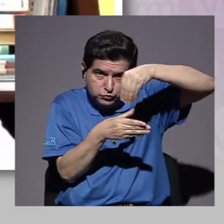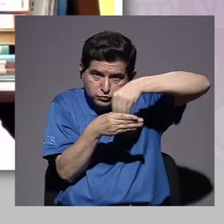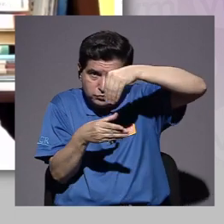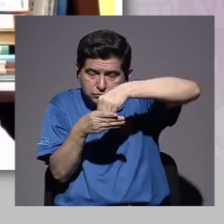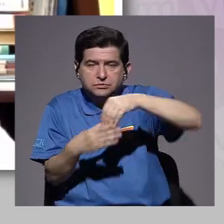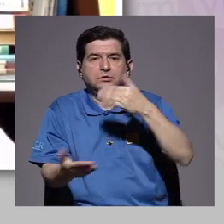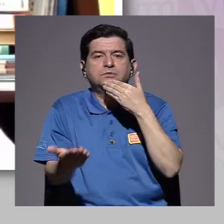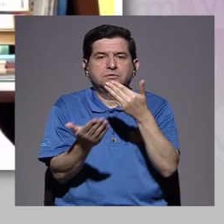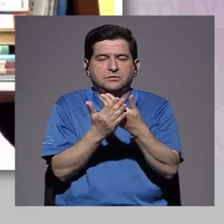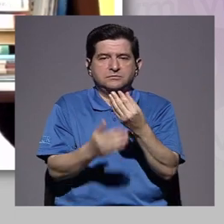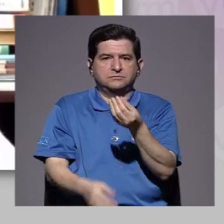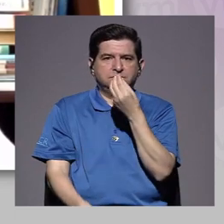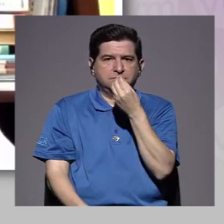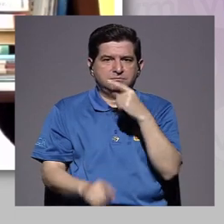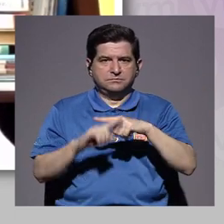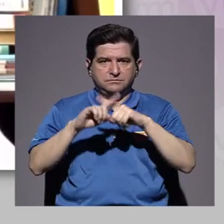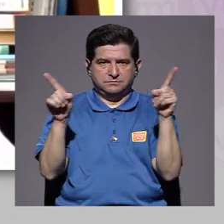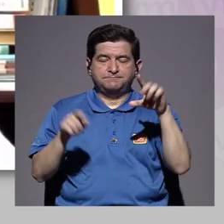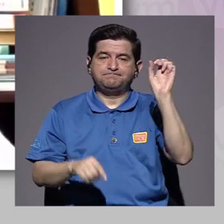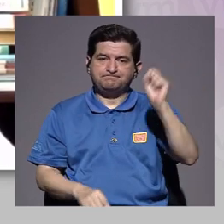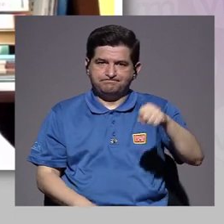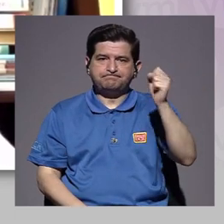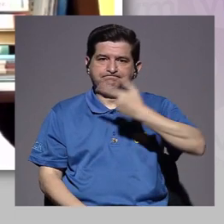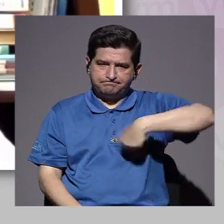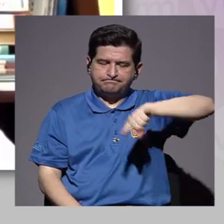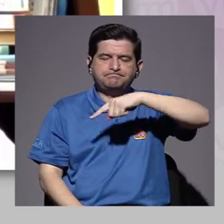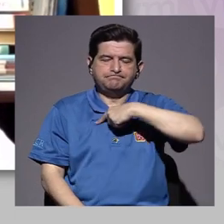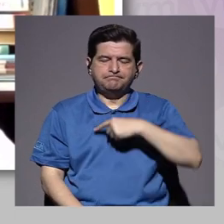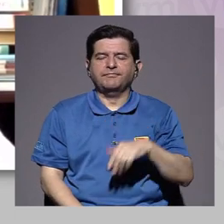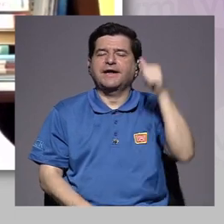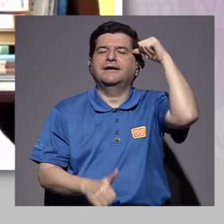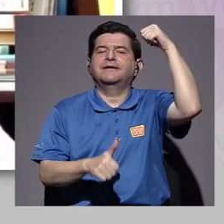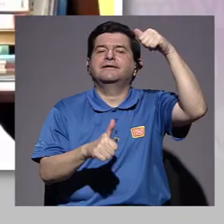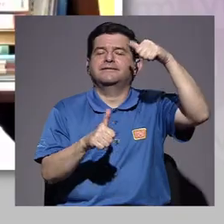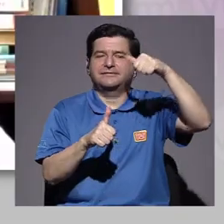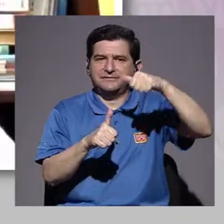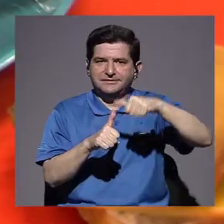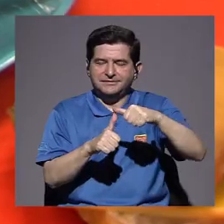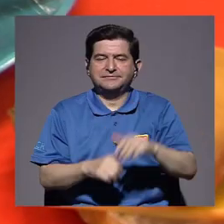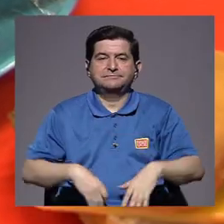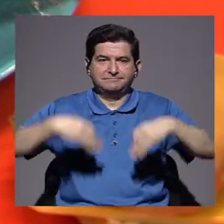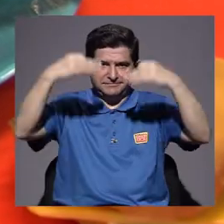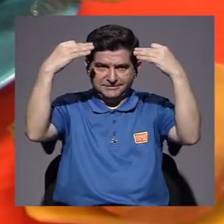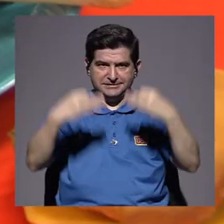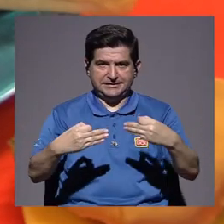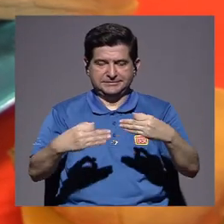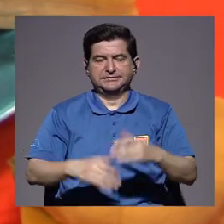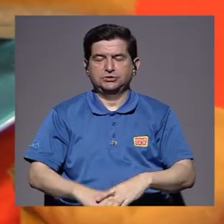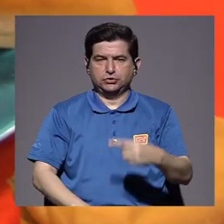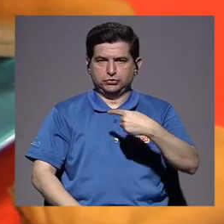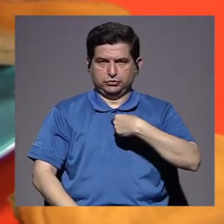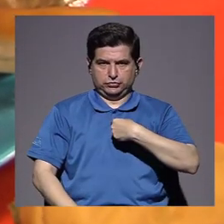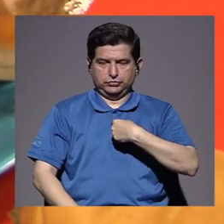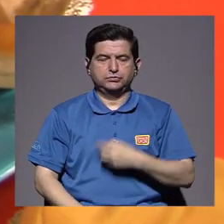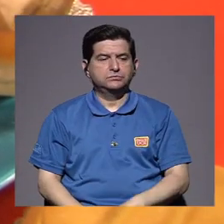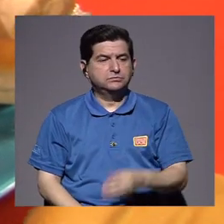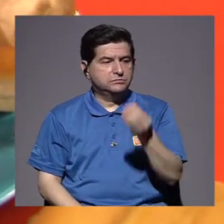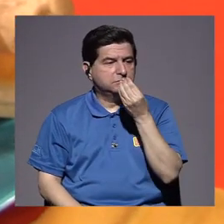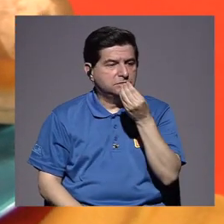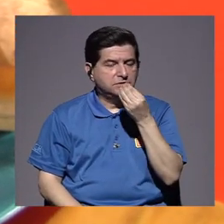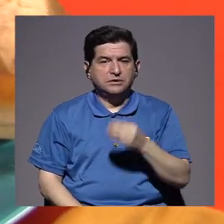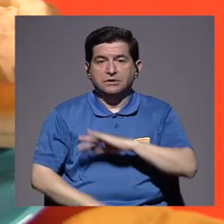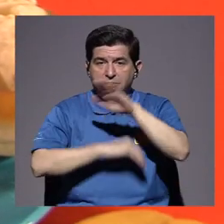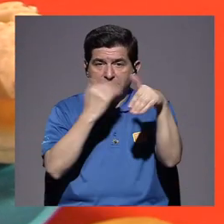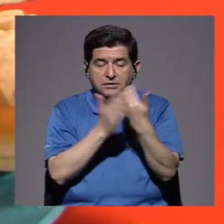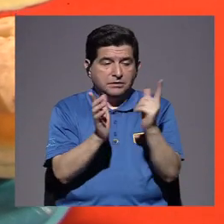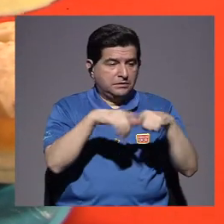tener una buena alimentación, pero sí debemos de tomar en cuenta las decisiones que tomo. O sea, debo de comer alimentos de